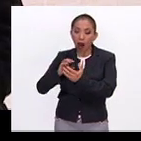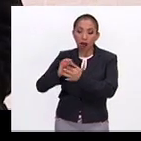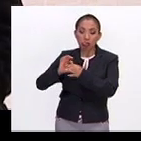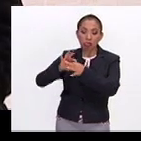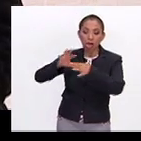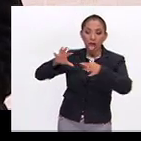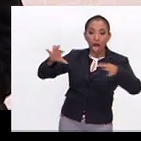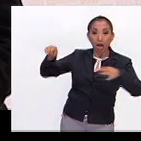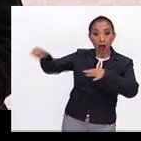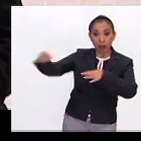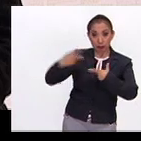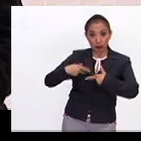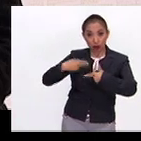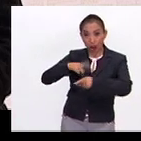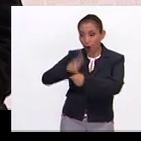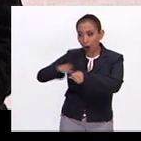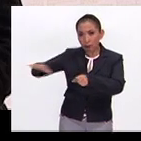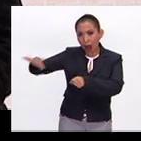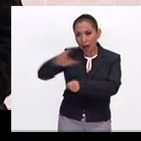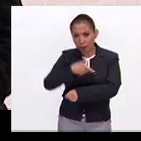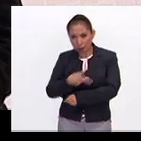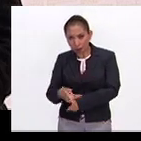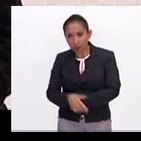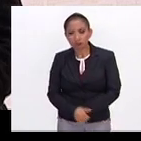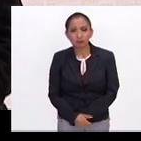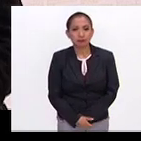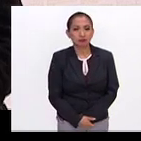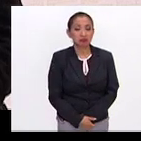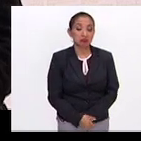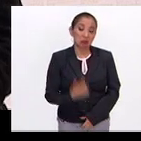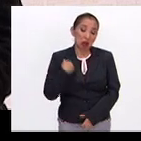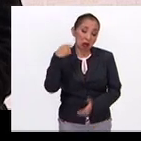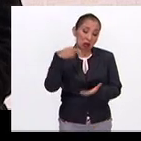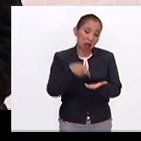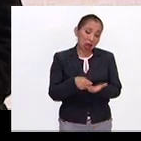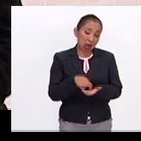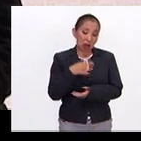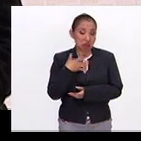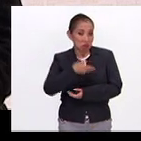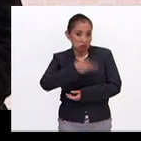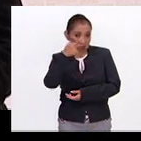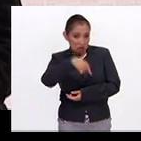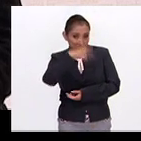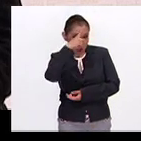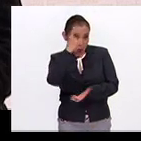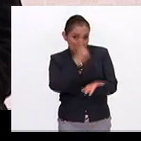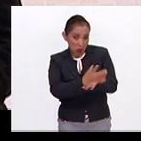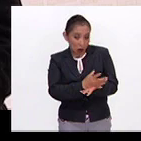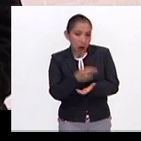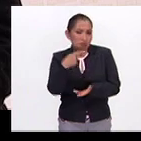Creo que en general, no sé si en México, pero en general, los llamados intelectuales